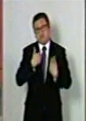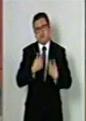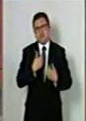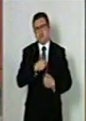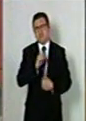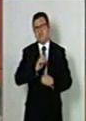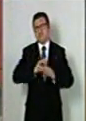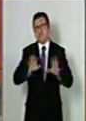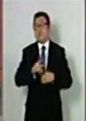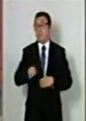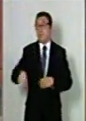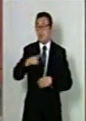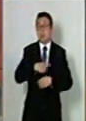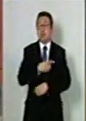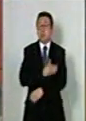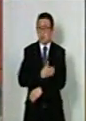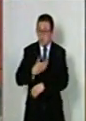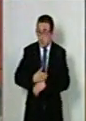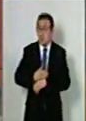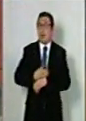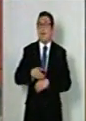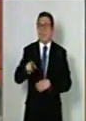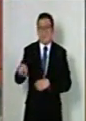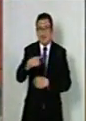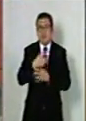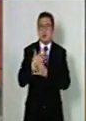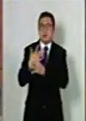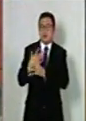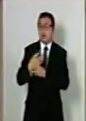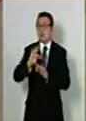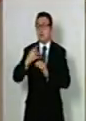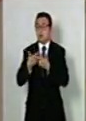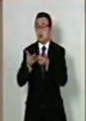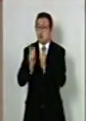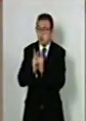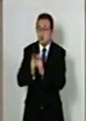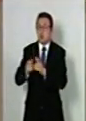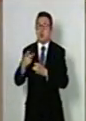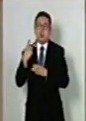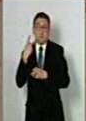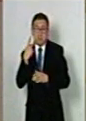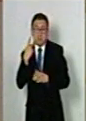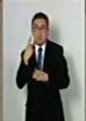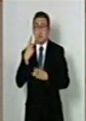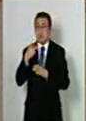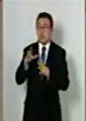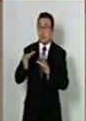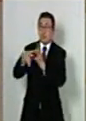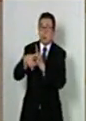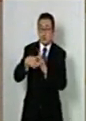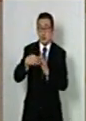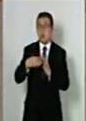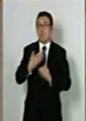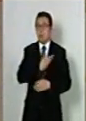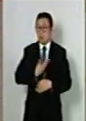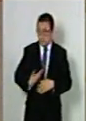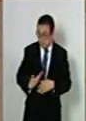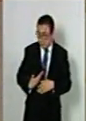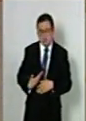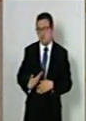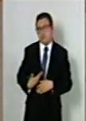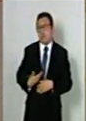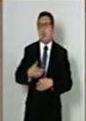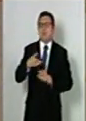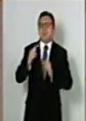estoy de acuerdo con mis compañeros que no pertenecen al partido del presidente de la República, pero es nuestro